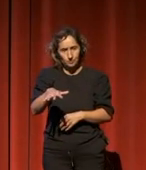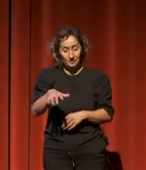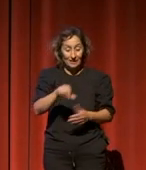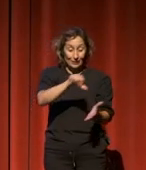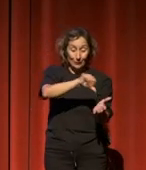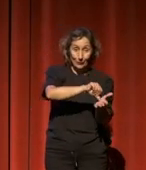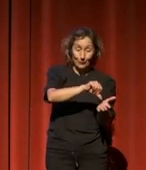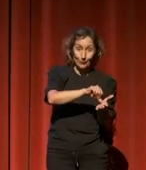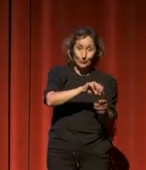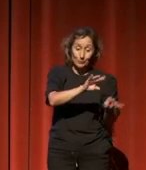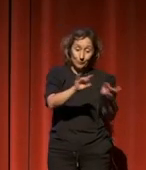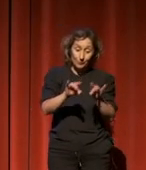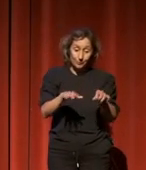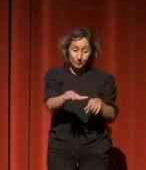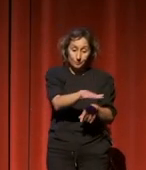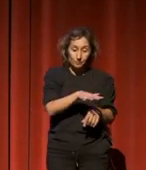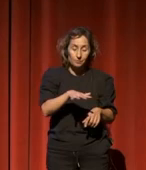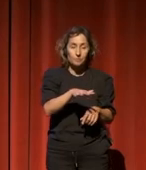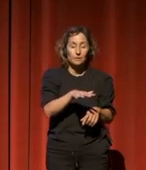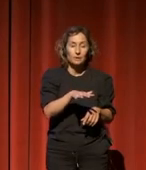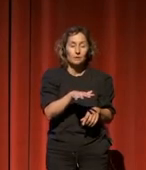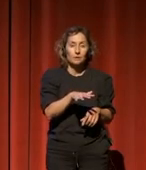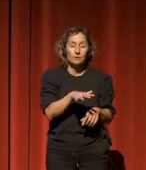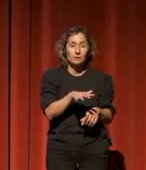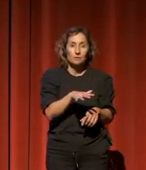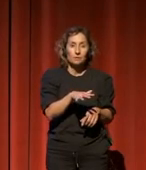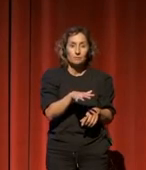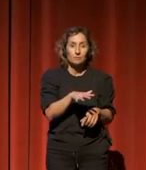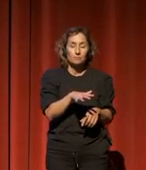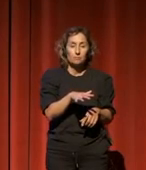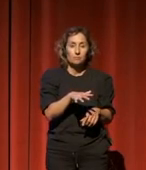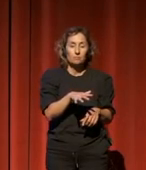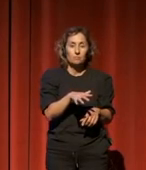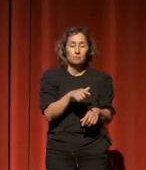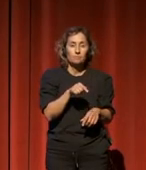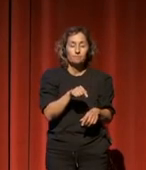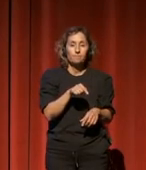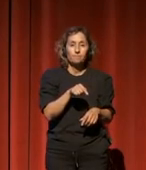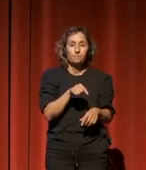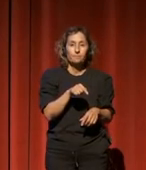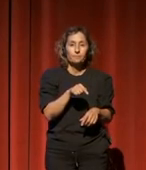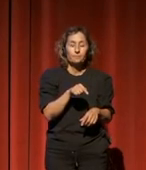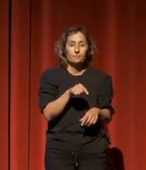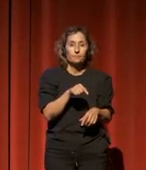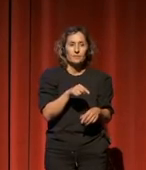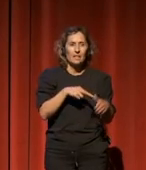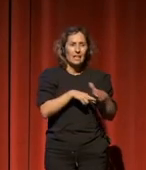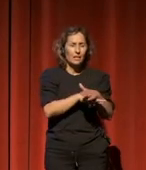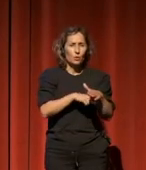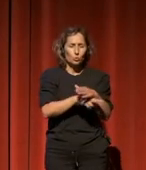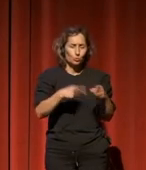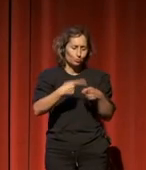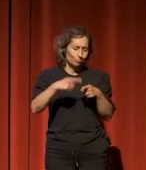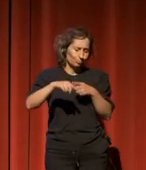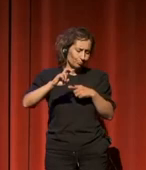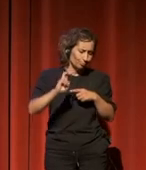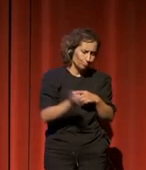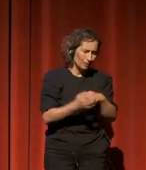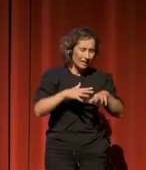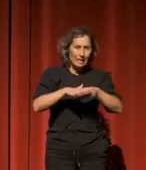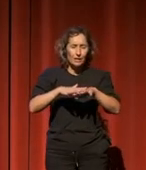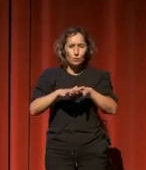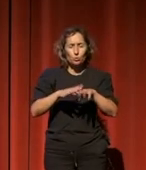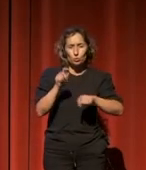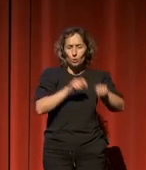urbanos aparece Bueno pues como está eh subraya mucho estáa diversidad de recursos de tejido asociativo